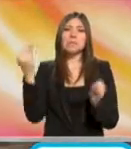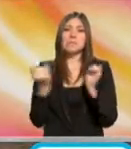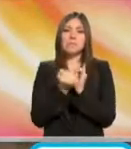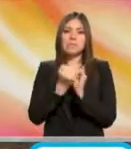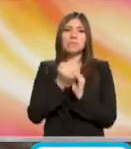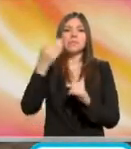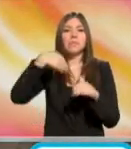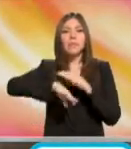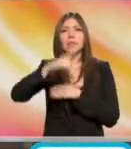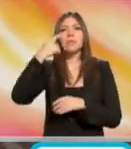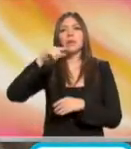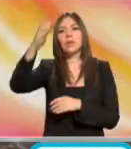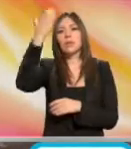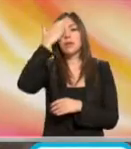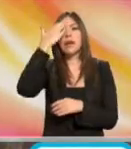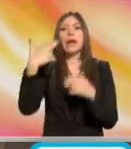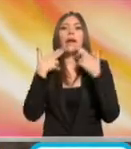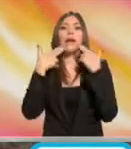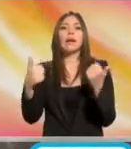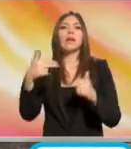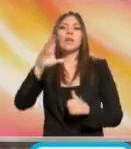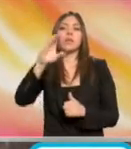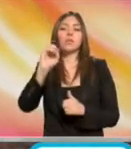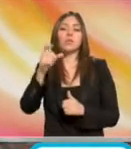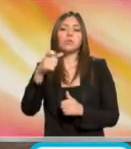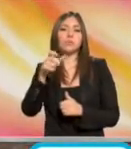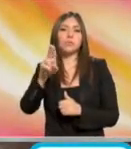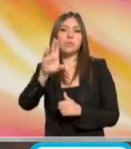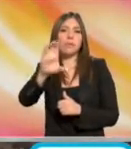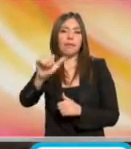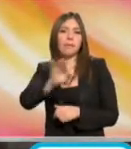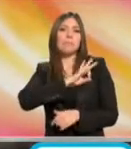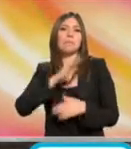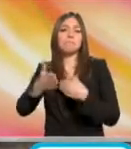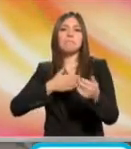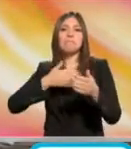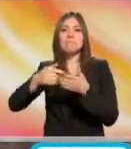pena conocerlo. Ahí hay una hacienda que se llama Cochuca, que podemos